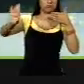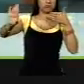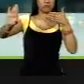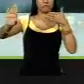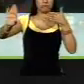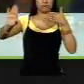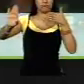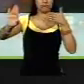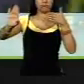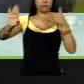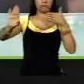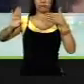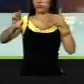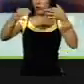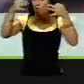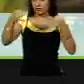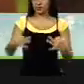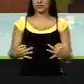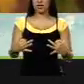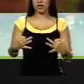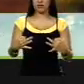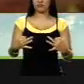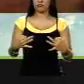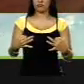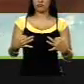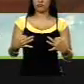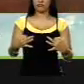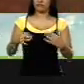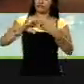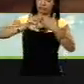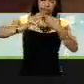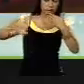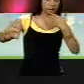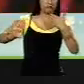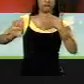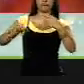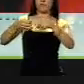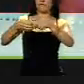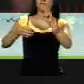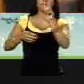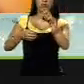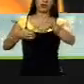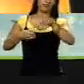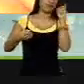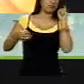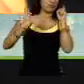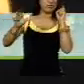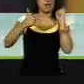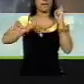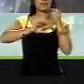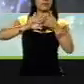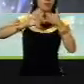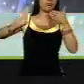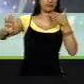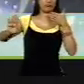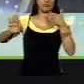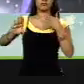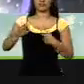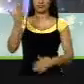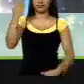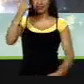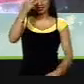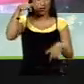inquebrantable voluntad de soberanía, su deseo y su lucha de construcción de la sociedad